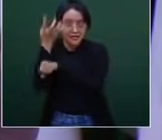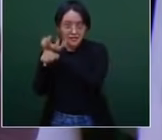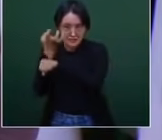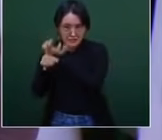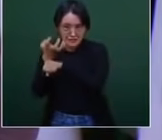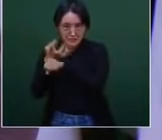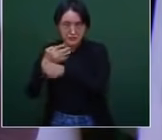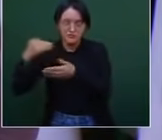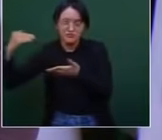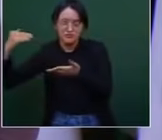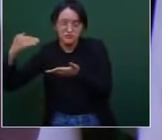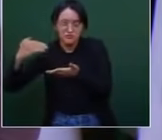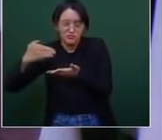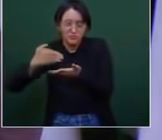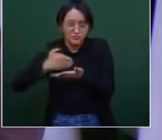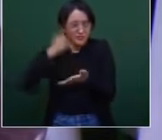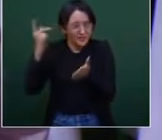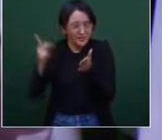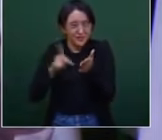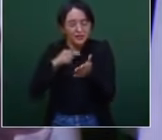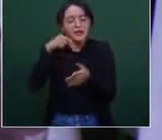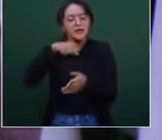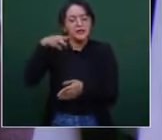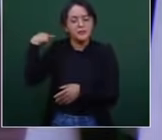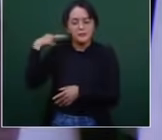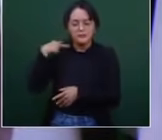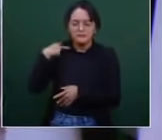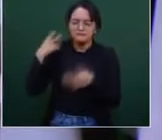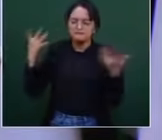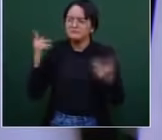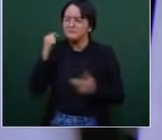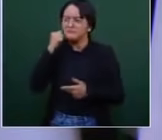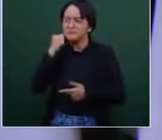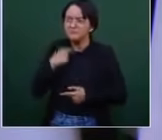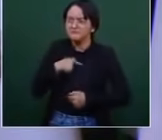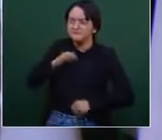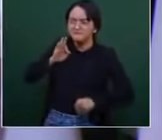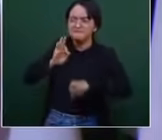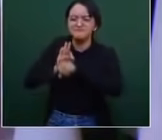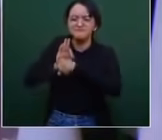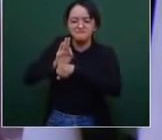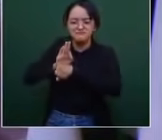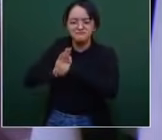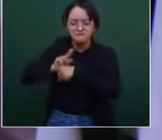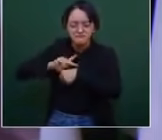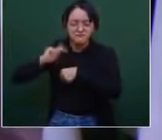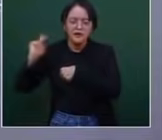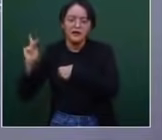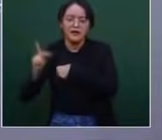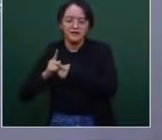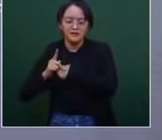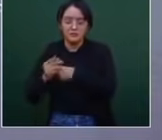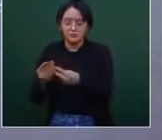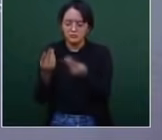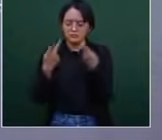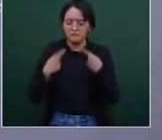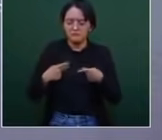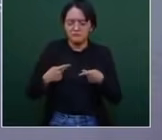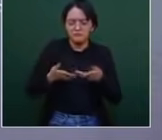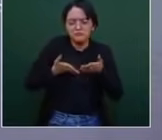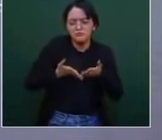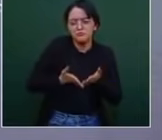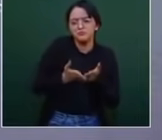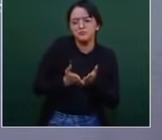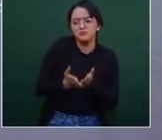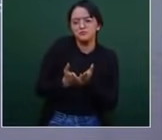en Veracruz ofrecieron su vida por defender a la patria muchos ciudadanos y marinos,